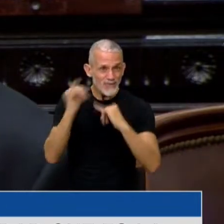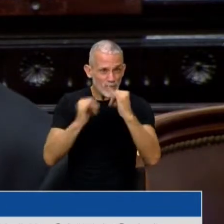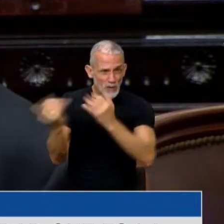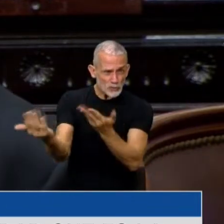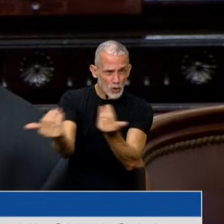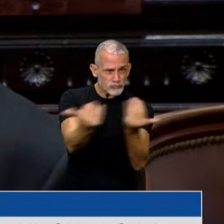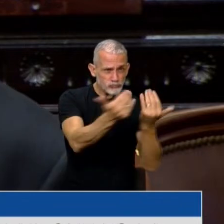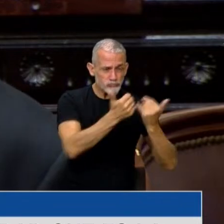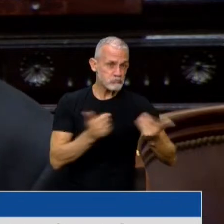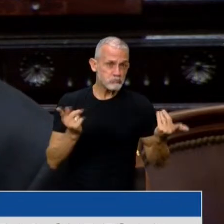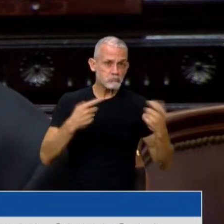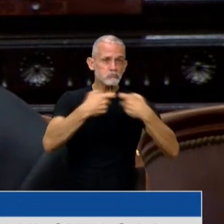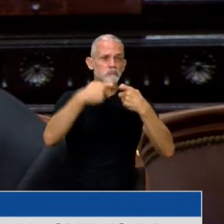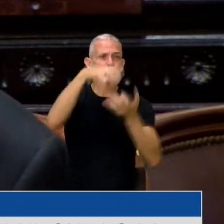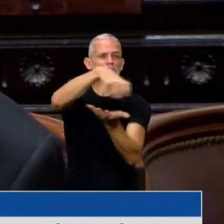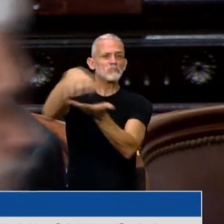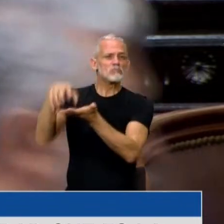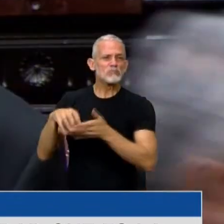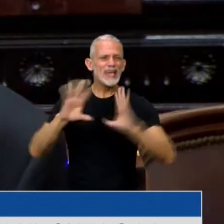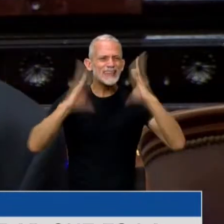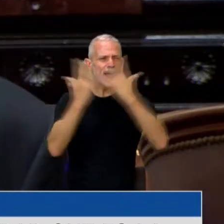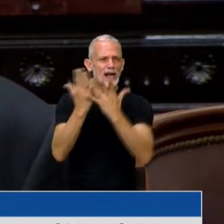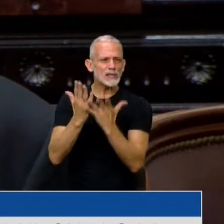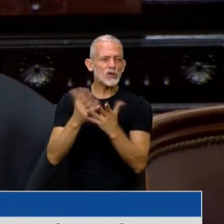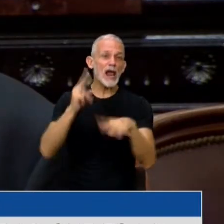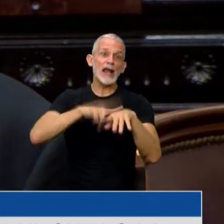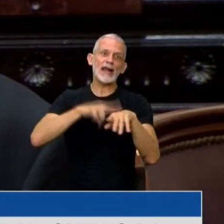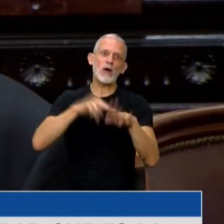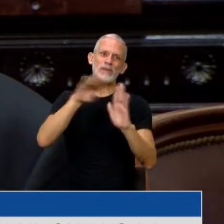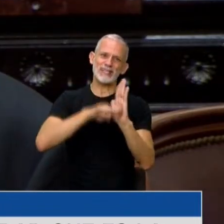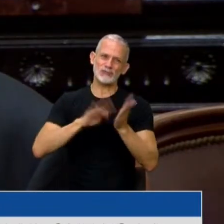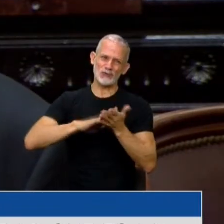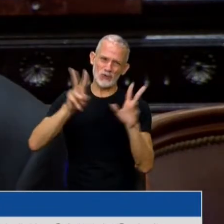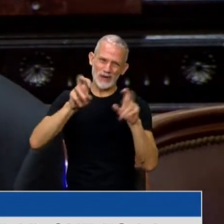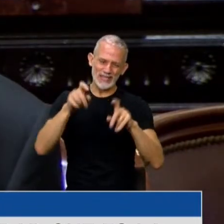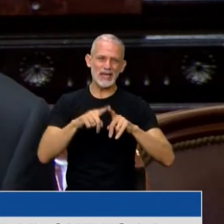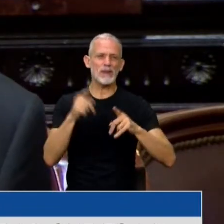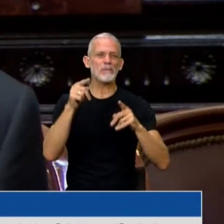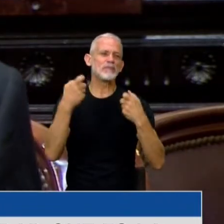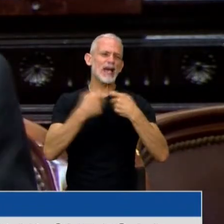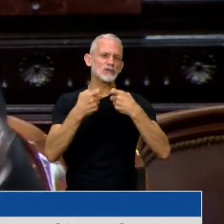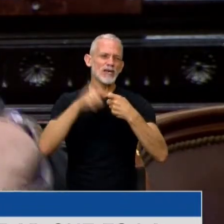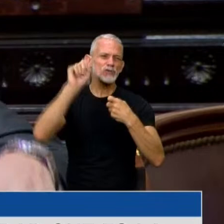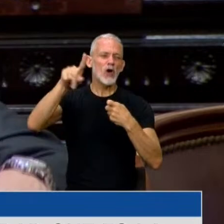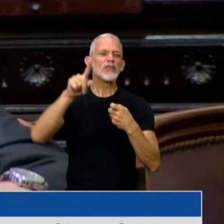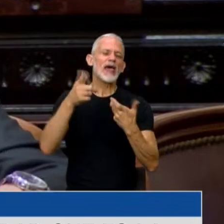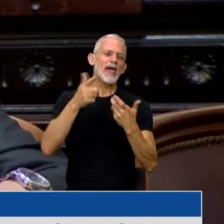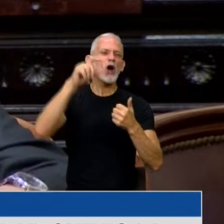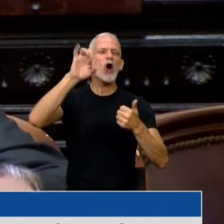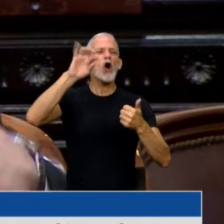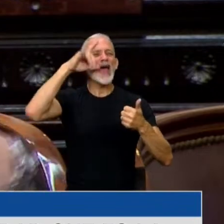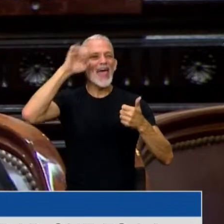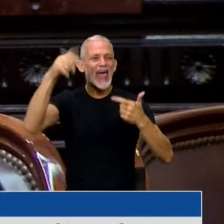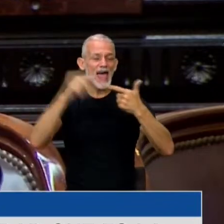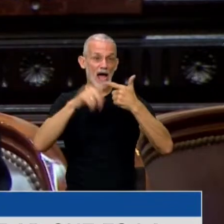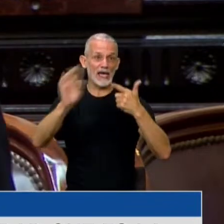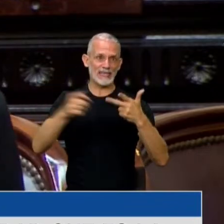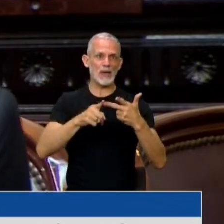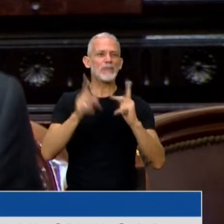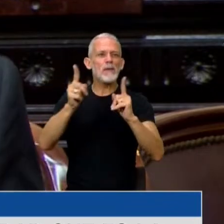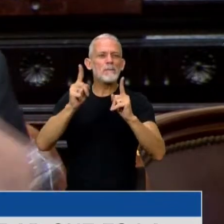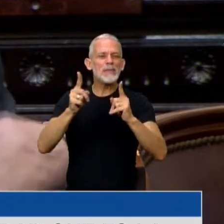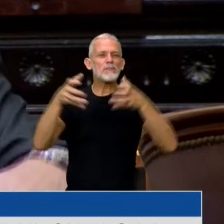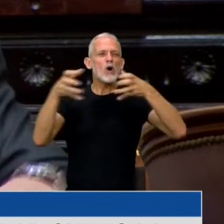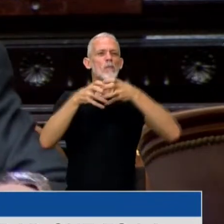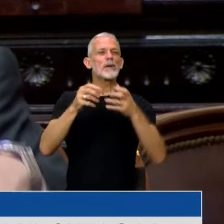lo que los organismos internacionales vienen recomendando en la materia, tanto en la Organización de Estados Americanos como en la